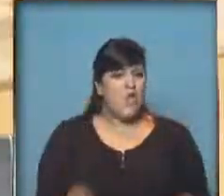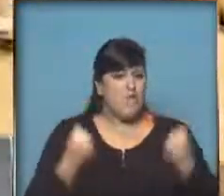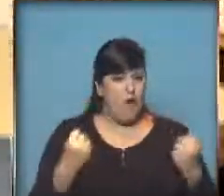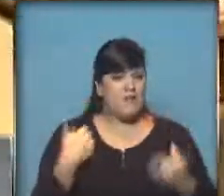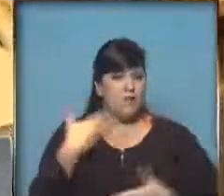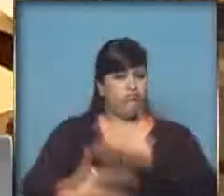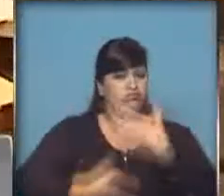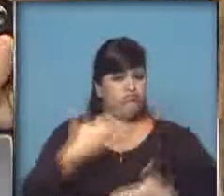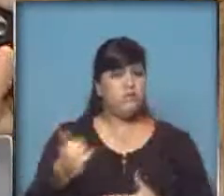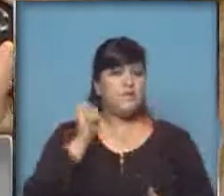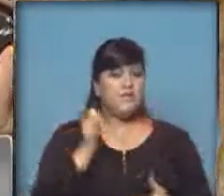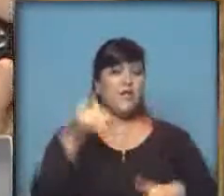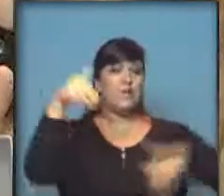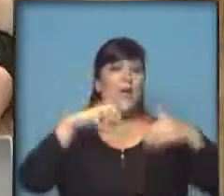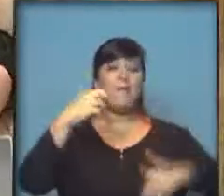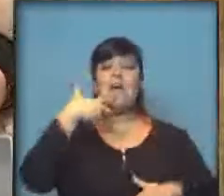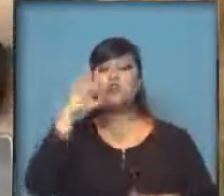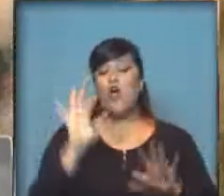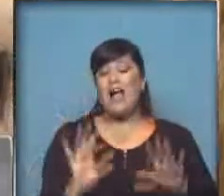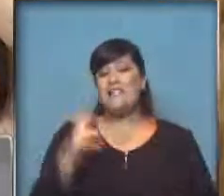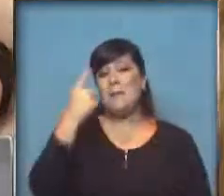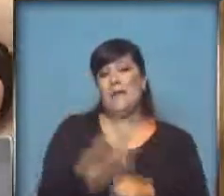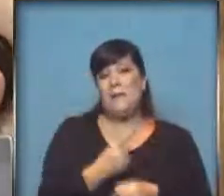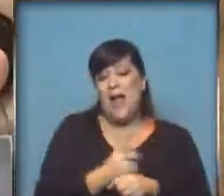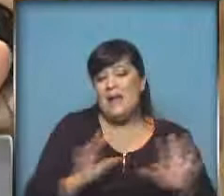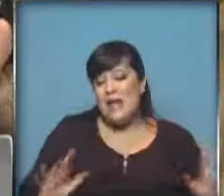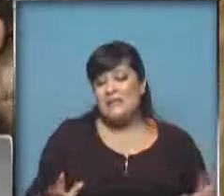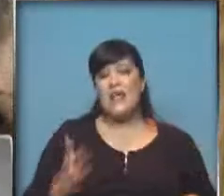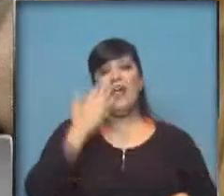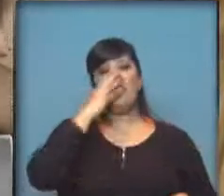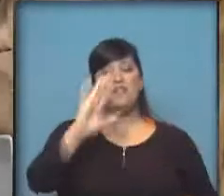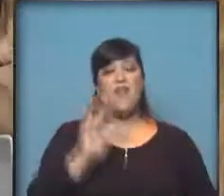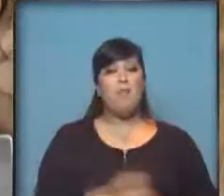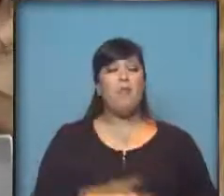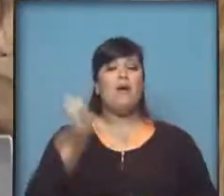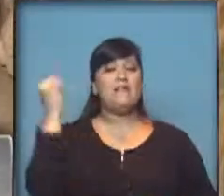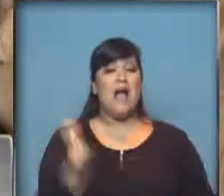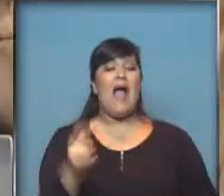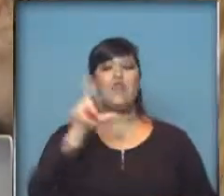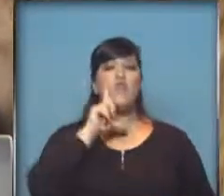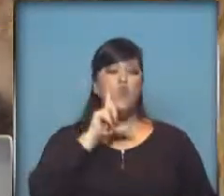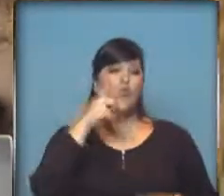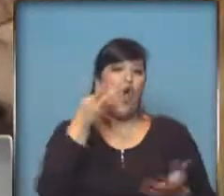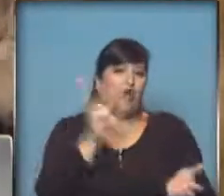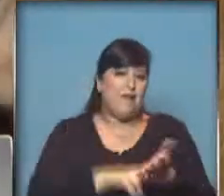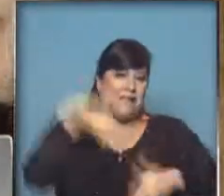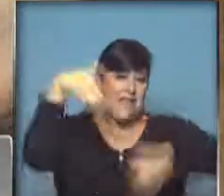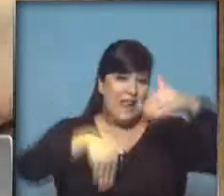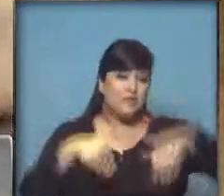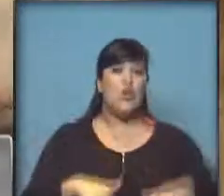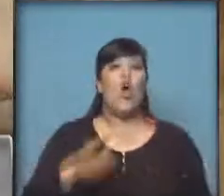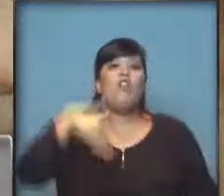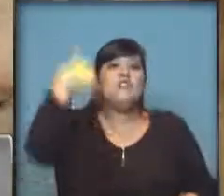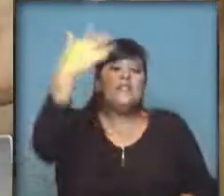y tomamos las PASO como son las primarias. Después esta elección tiene una elección en julio y después